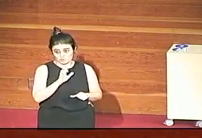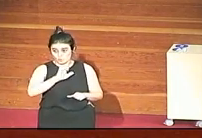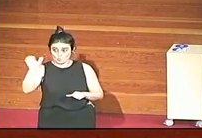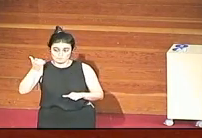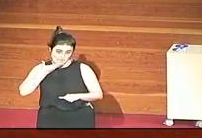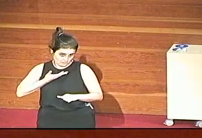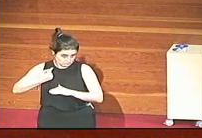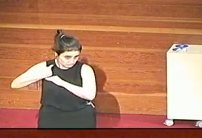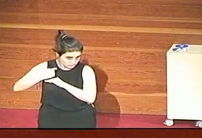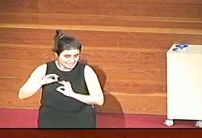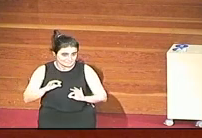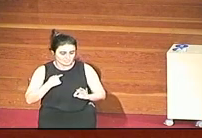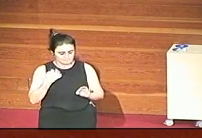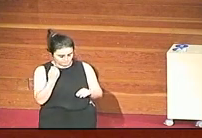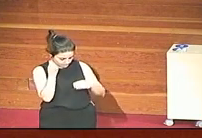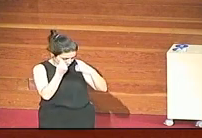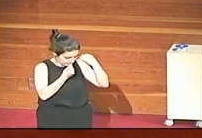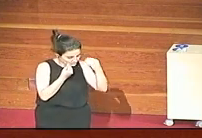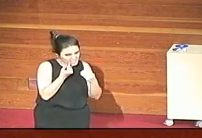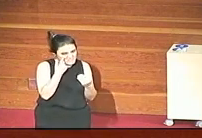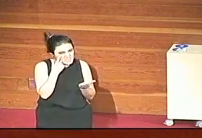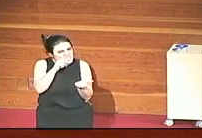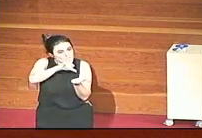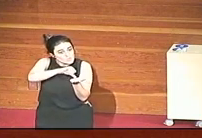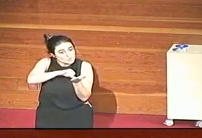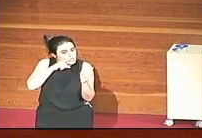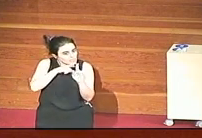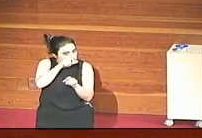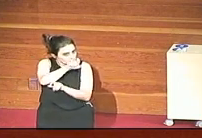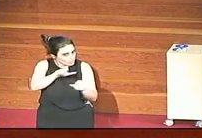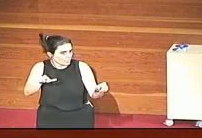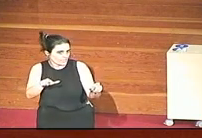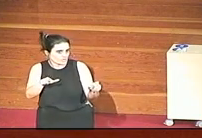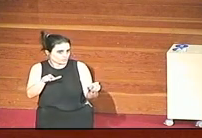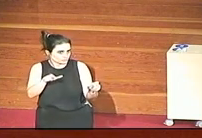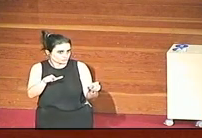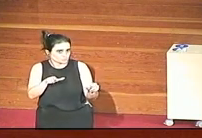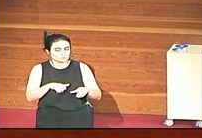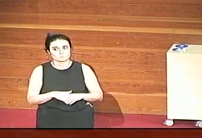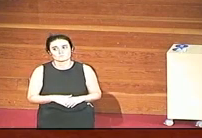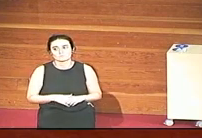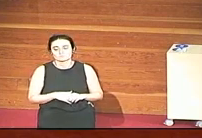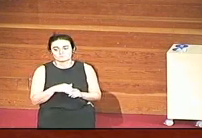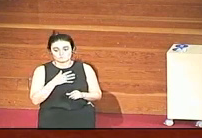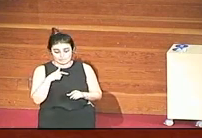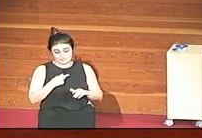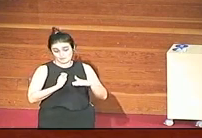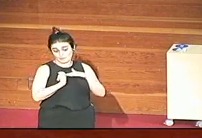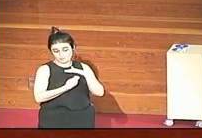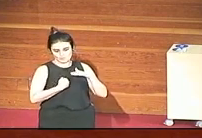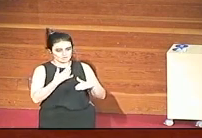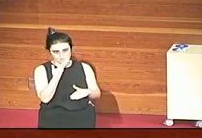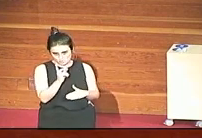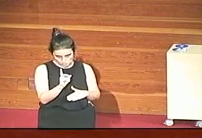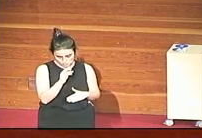lo que nos replanteemos las ciudades para los ciudadanos creo que en vitoria no lo conozco porque